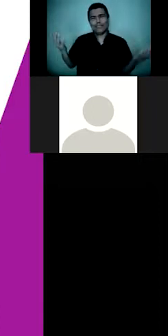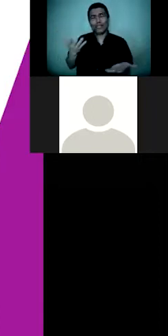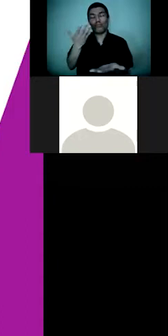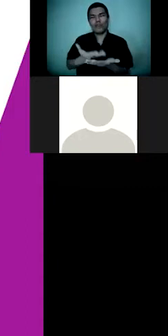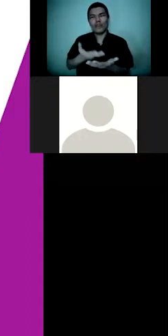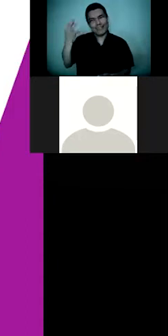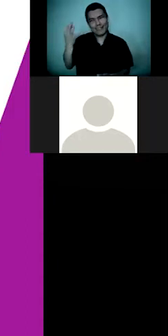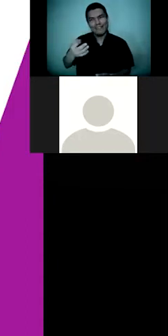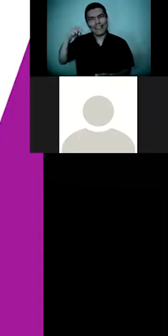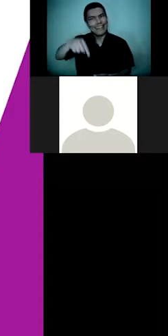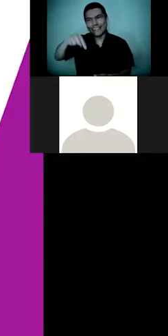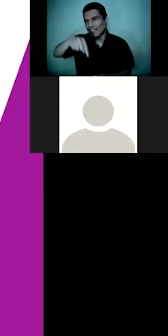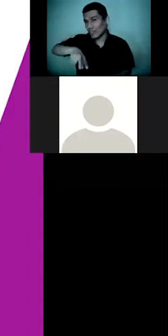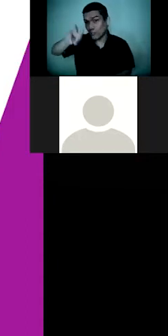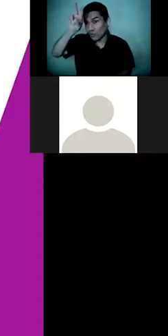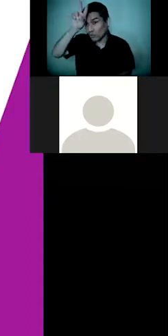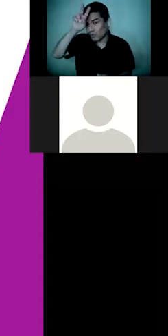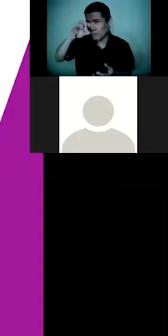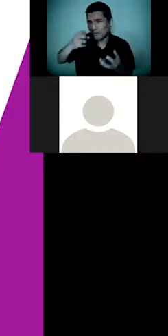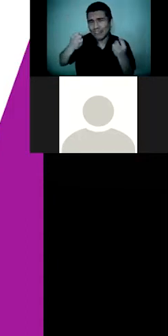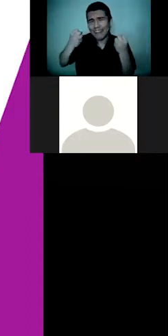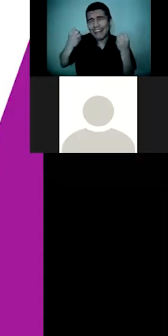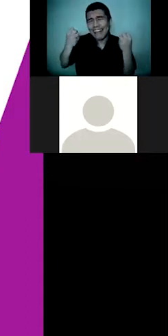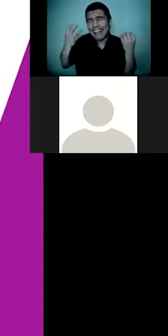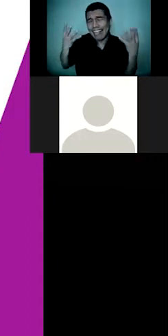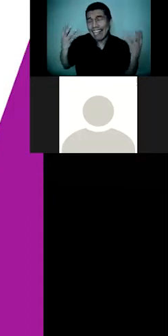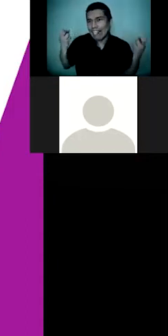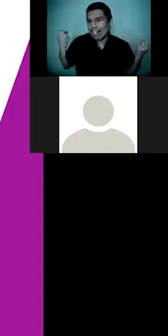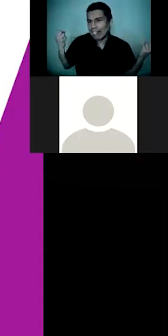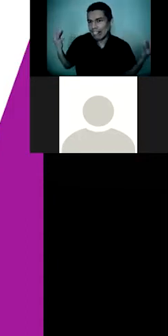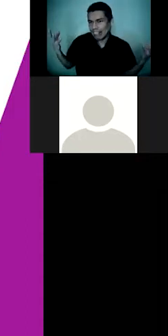Ahora que vemos ese problema de verdad aquí en el Perú, hay